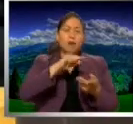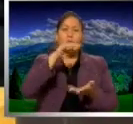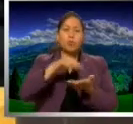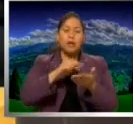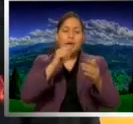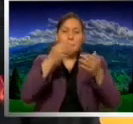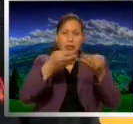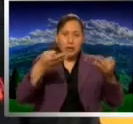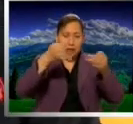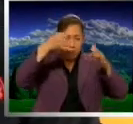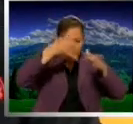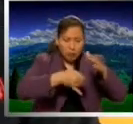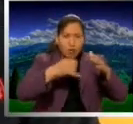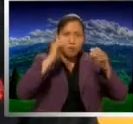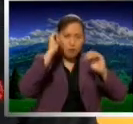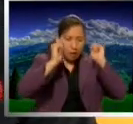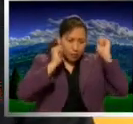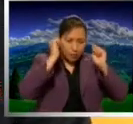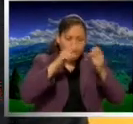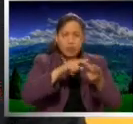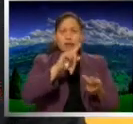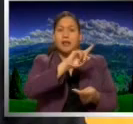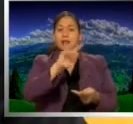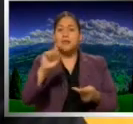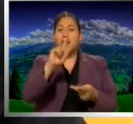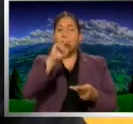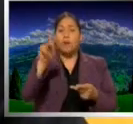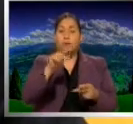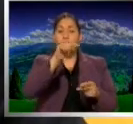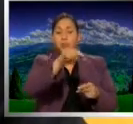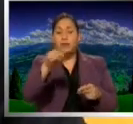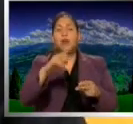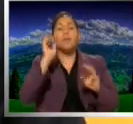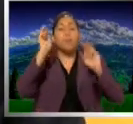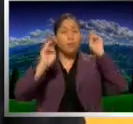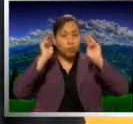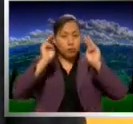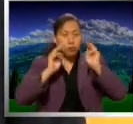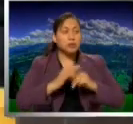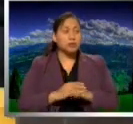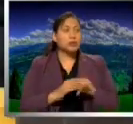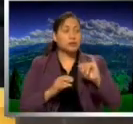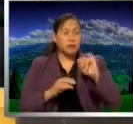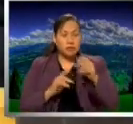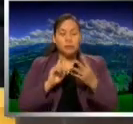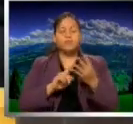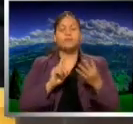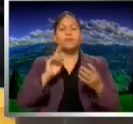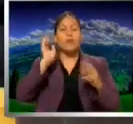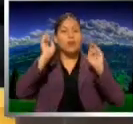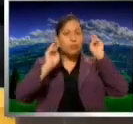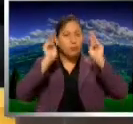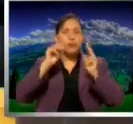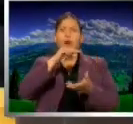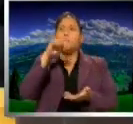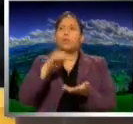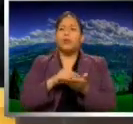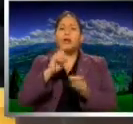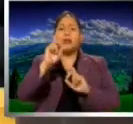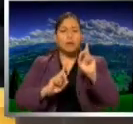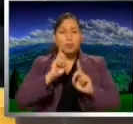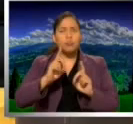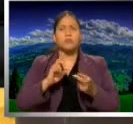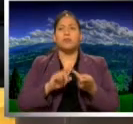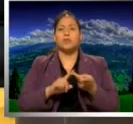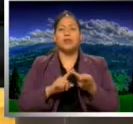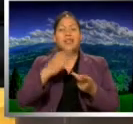arqueológicas, hay... Ya tenemos más de 100 pueblos mágicos. Museos, sí, ¿sí? Más de 100 pueblos mágicos, museos, lugares deportistas y